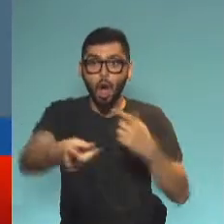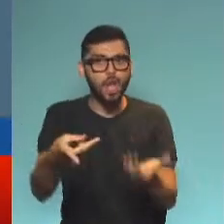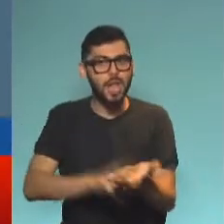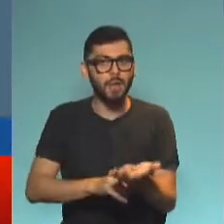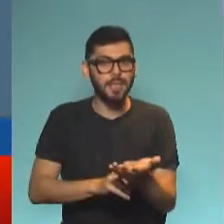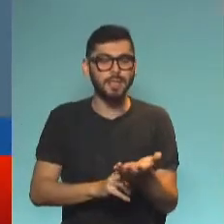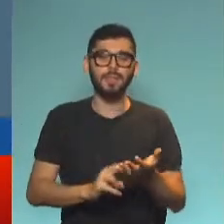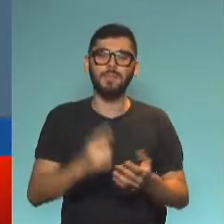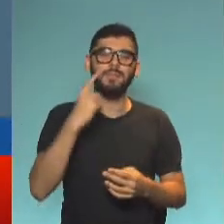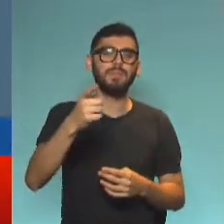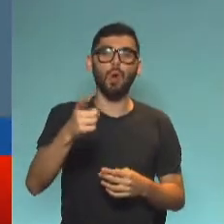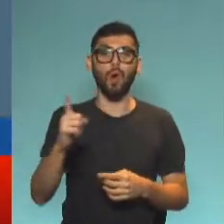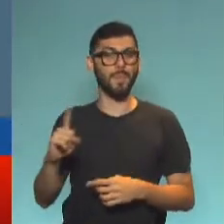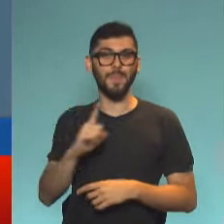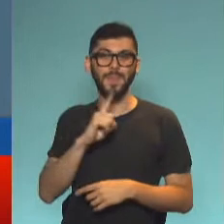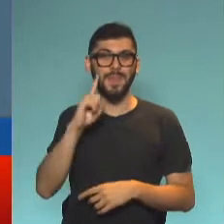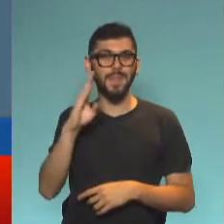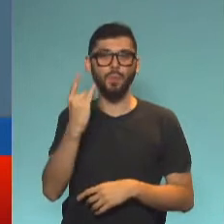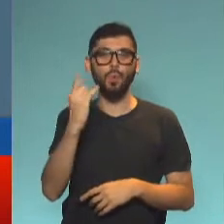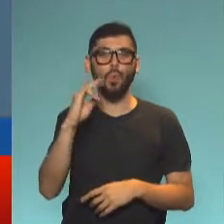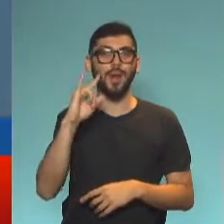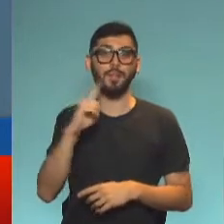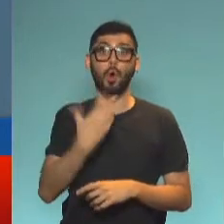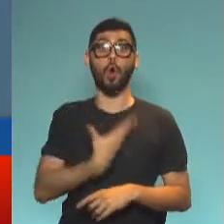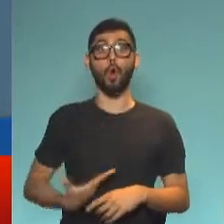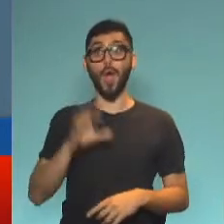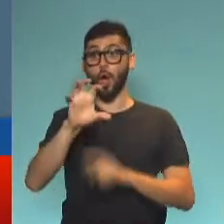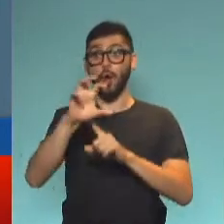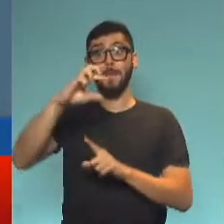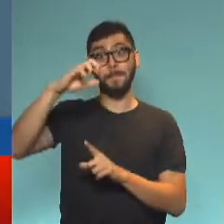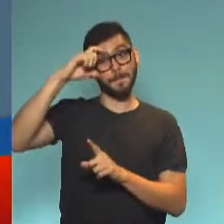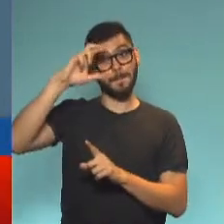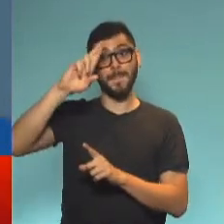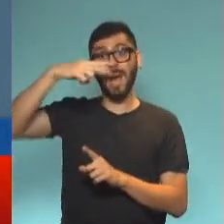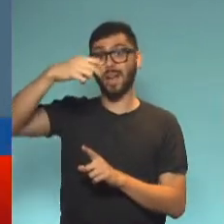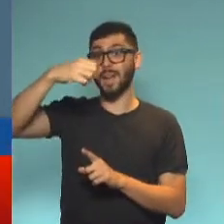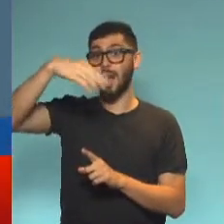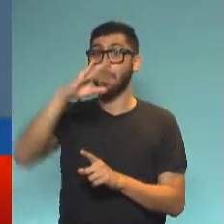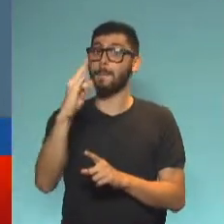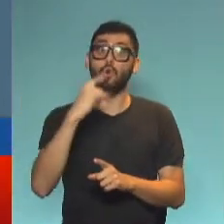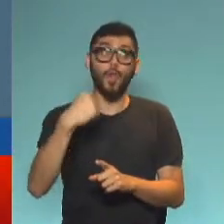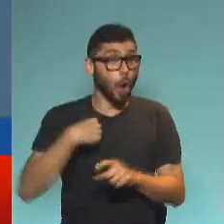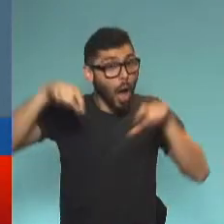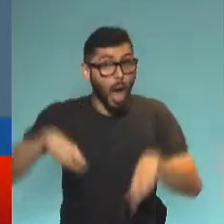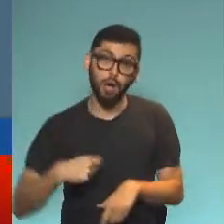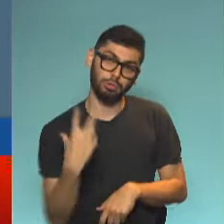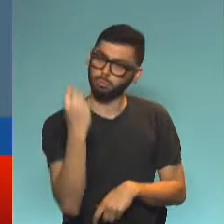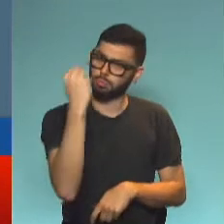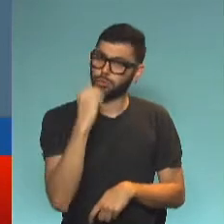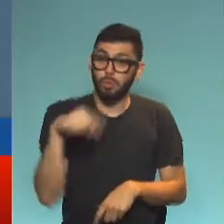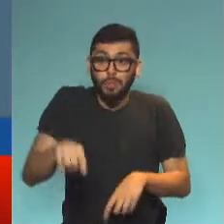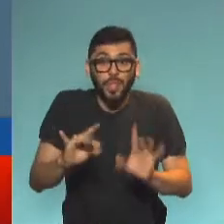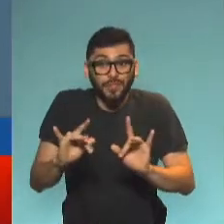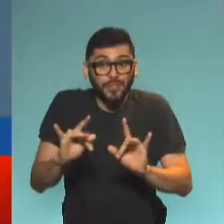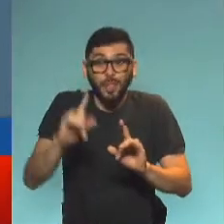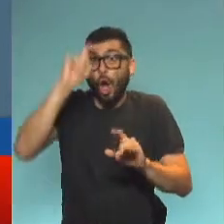decía, repasaba Tibu recién, por ejemplo, el gobernador de Pernambuco dijo, acá no lo vamos a hacer porque la situación es muy delicada, tenemos el